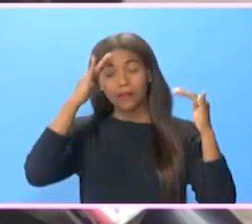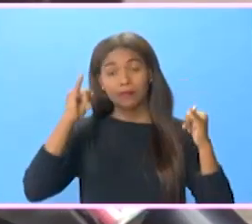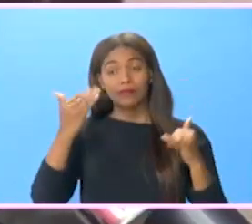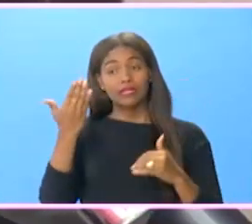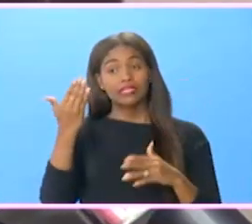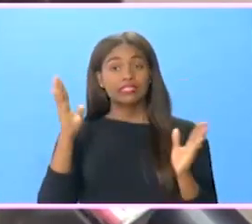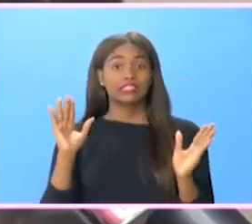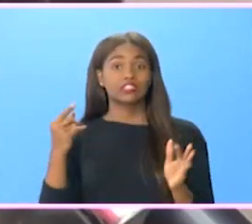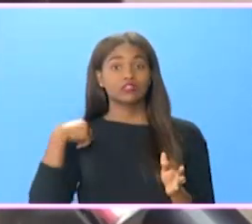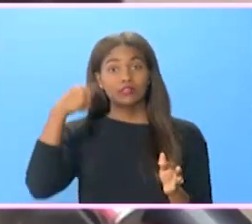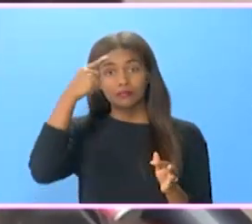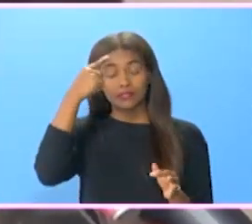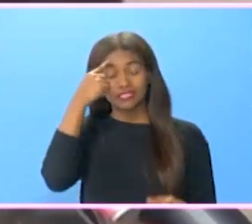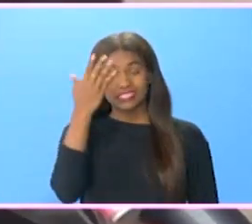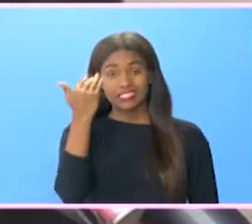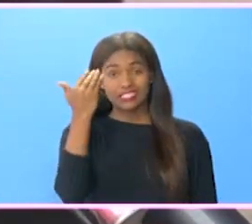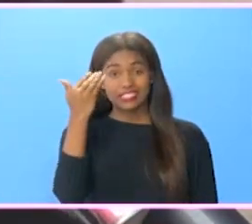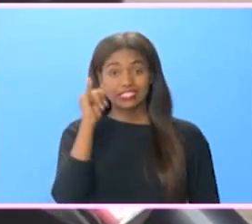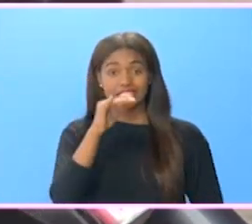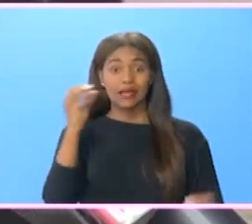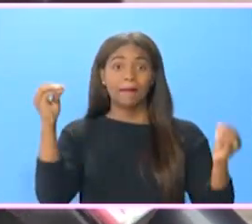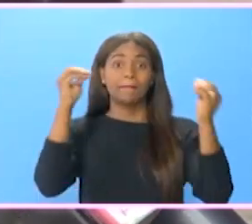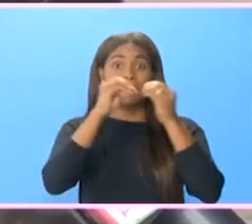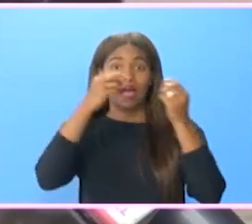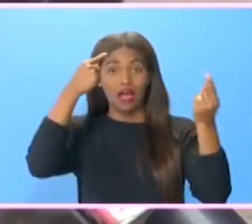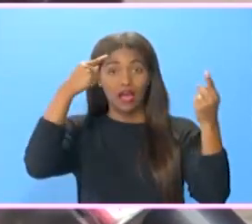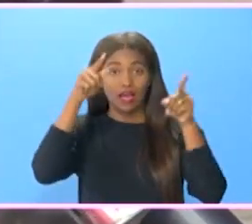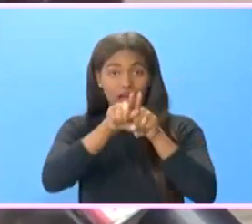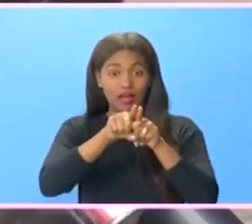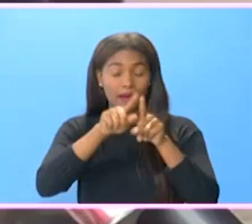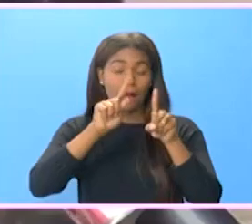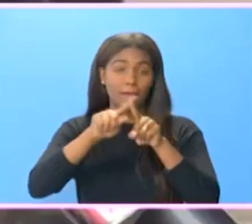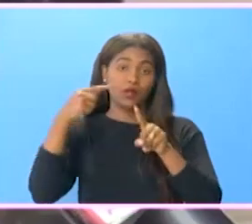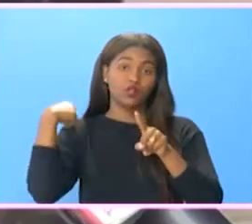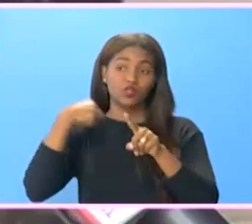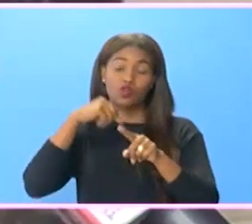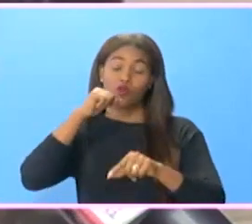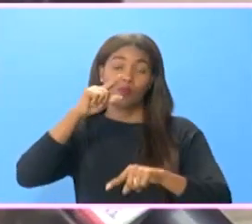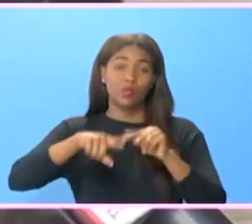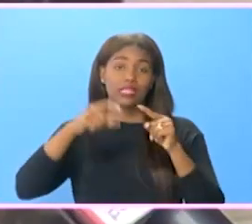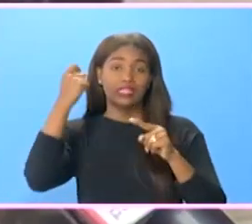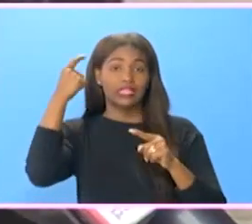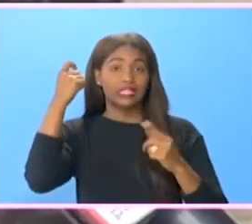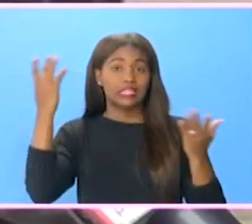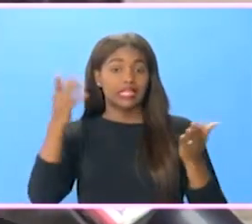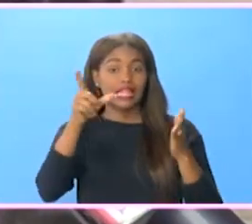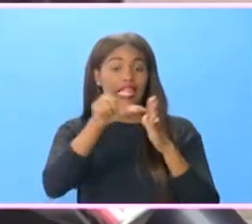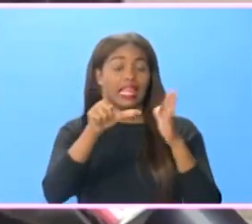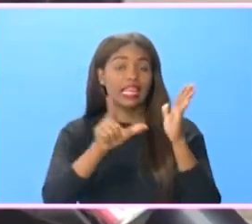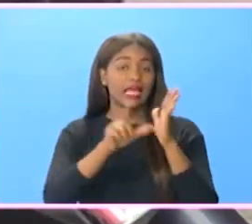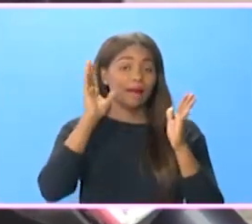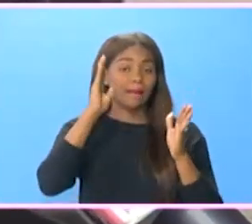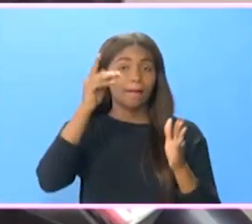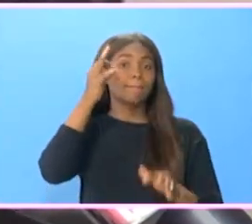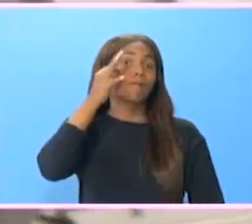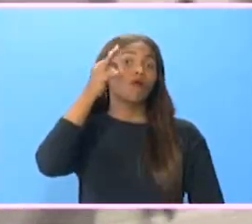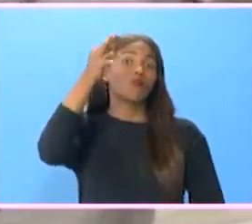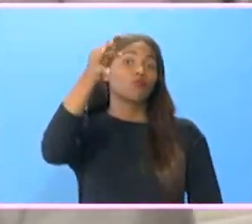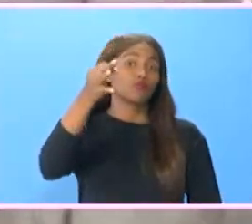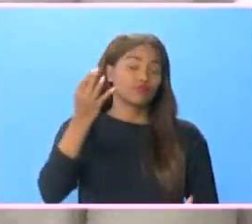entiendo que 15 podría ser el mayor consenso, pero nadie puede entender que se va a hacer una ley patrimonial para el futuro.